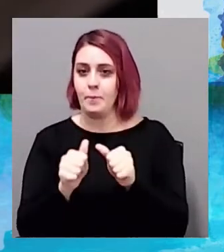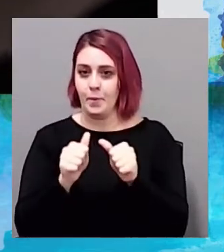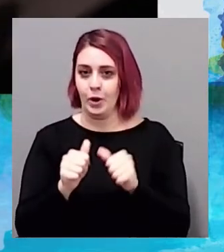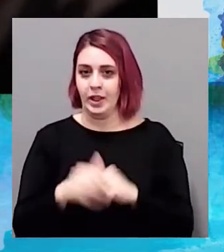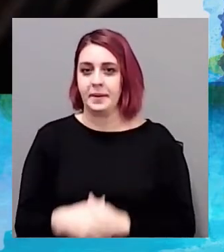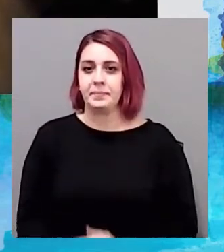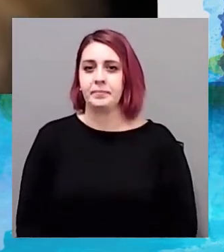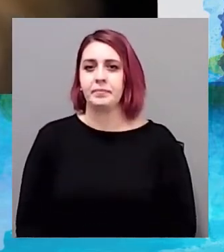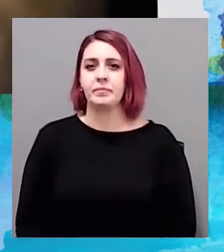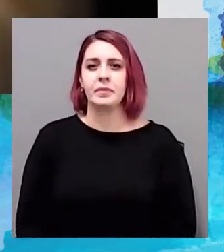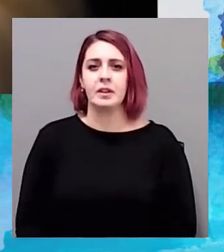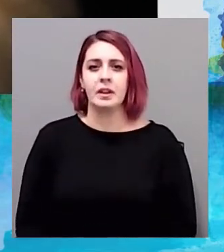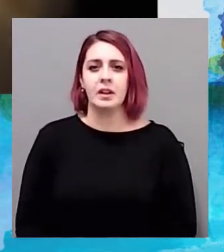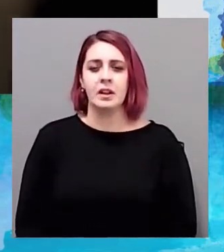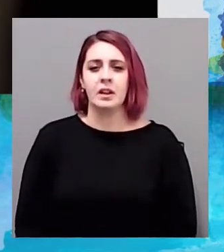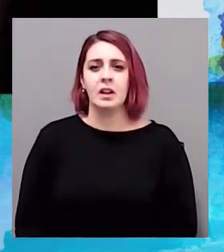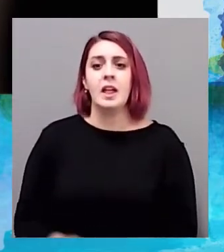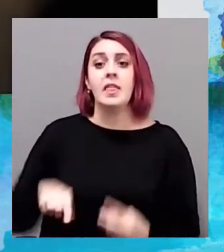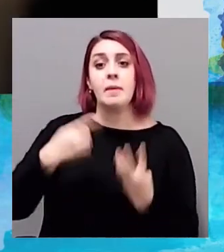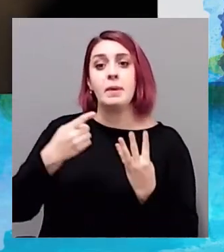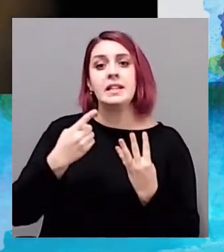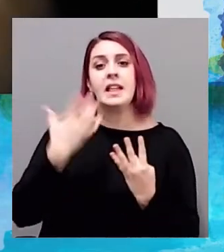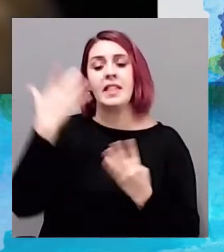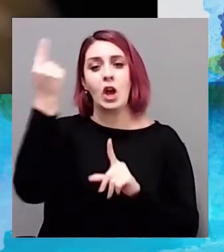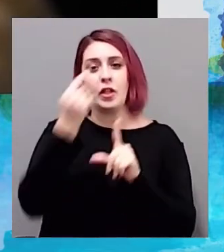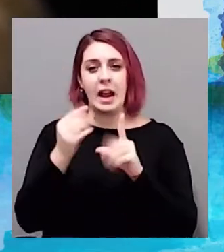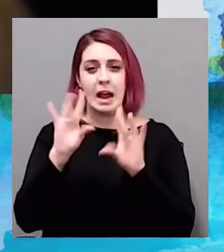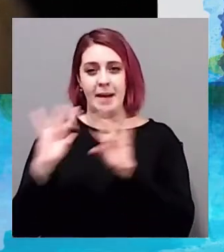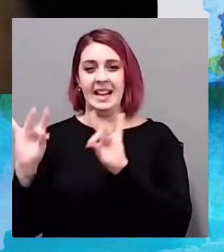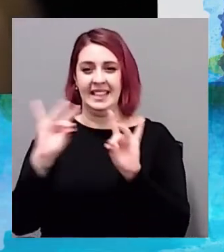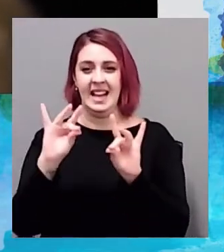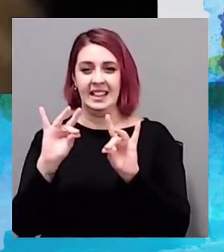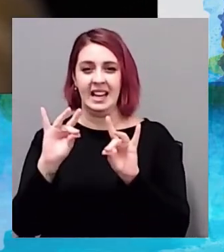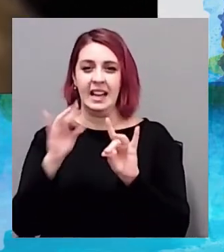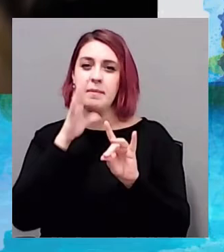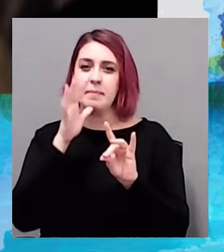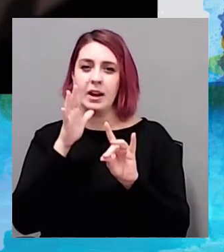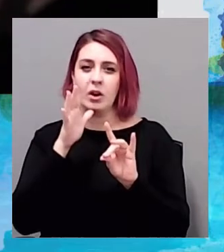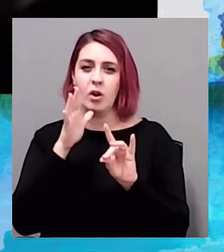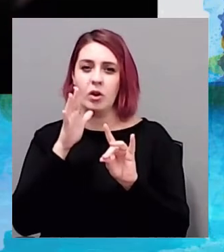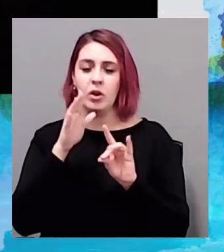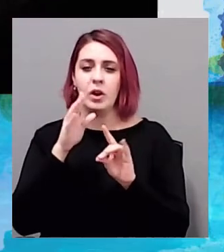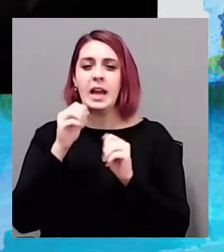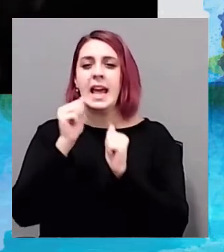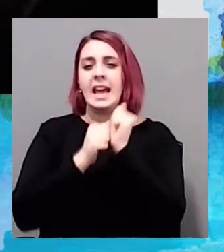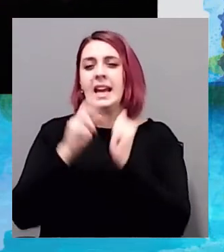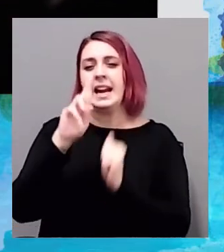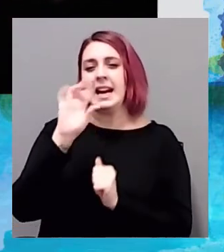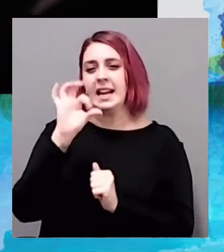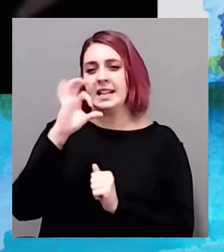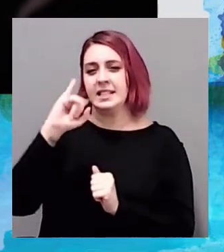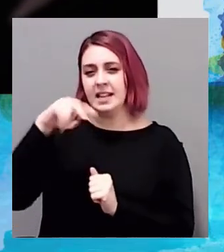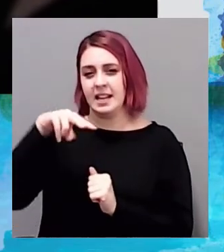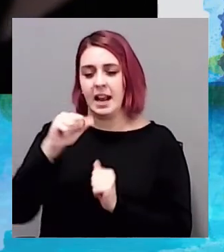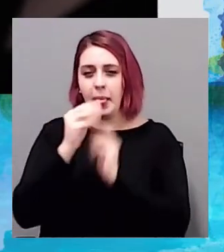Y luego hay 5 como diagramas táctiles, pero hechos como en resina, en los que van mostrando